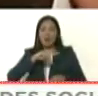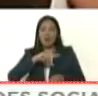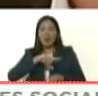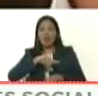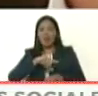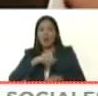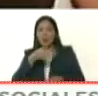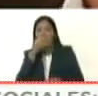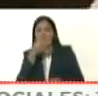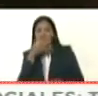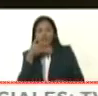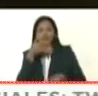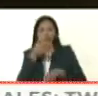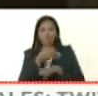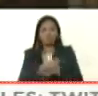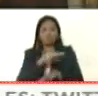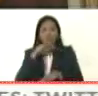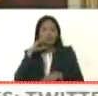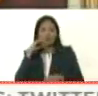Sabroso, ¿verdad?